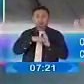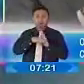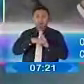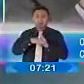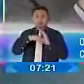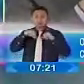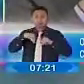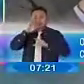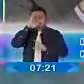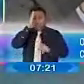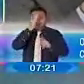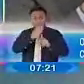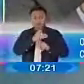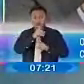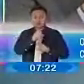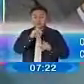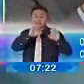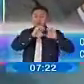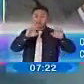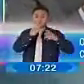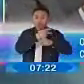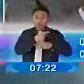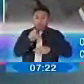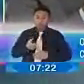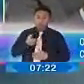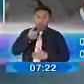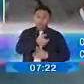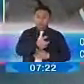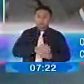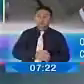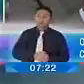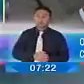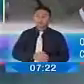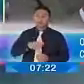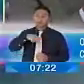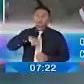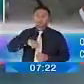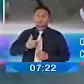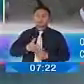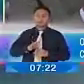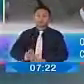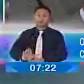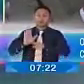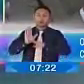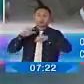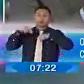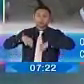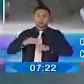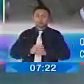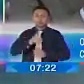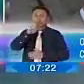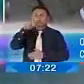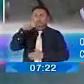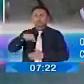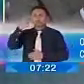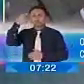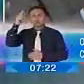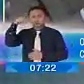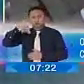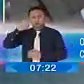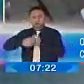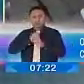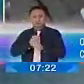es una banca que financia a sectores productivos. Así que hubo el compromiso para seguir inyectando cerca de 1,000 millones ahora